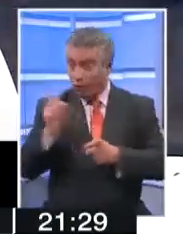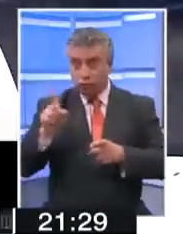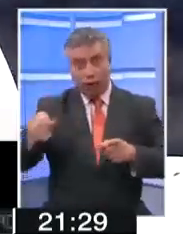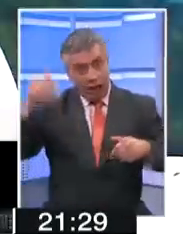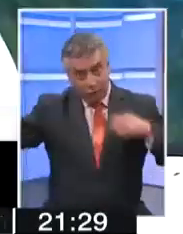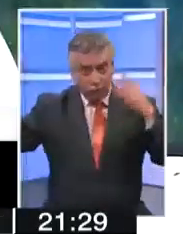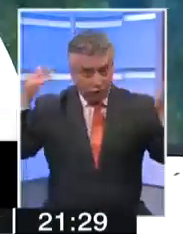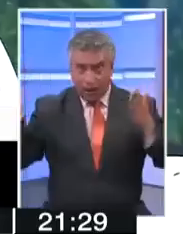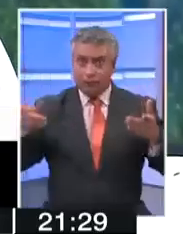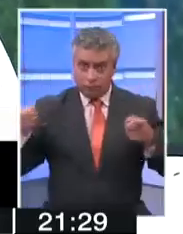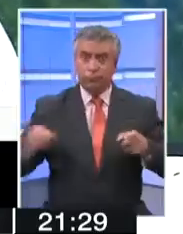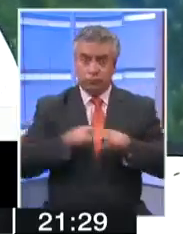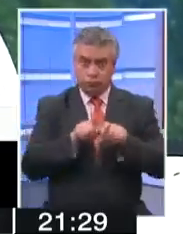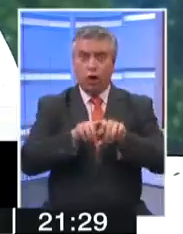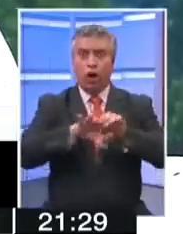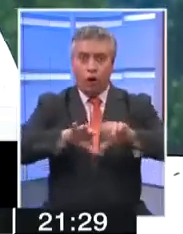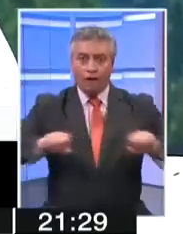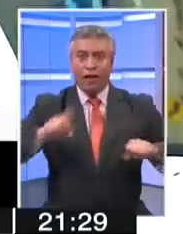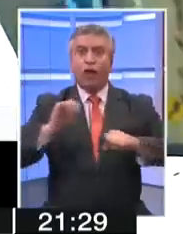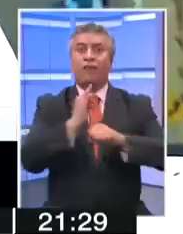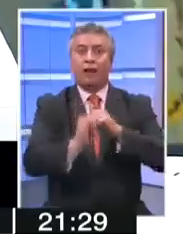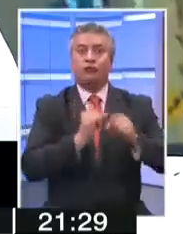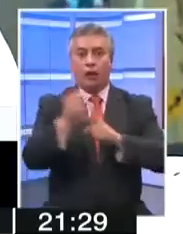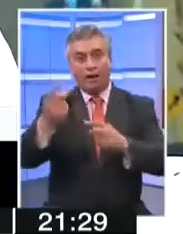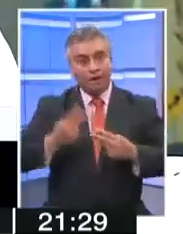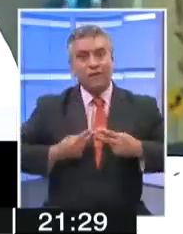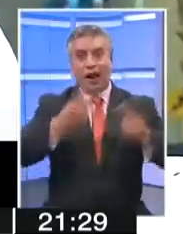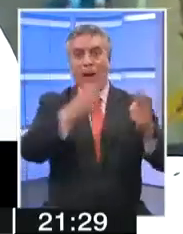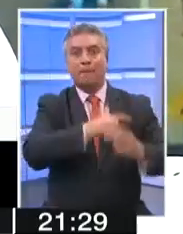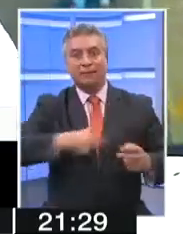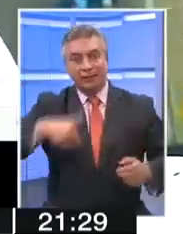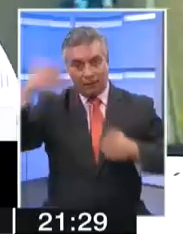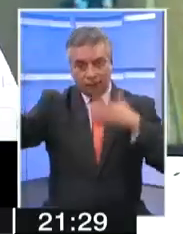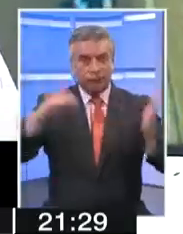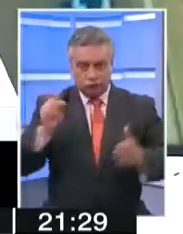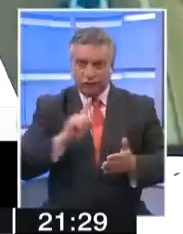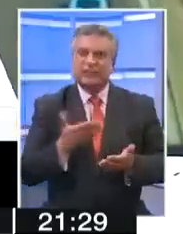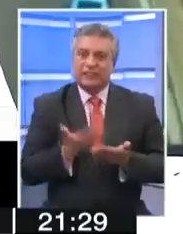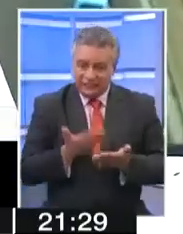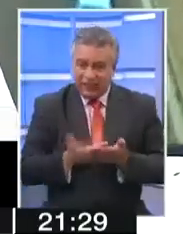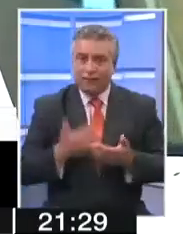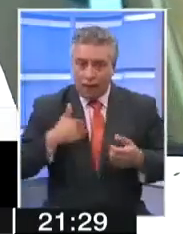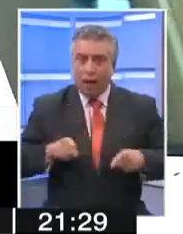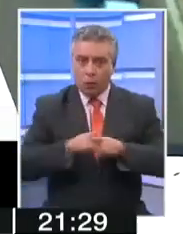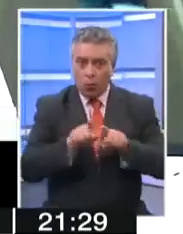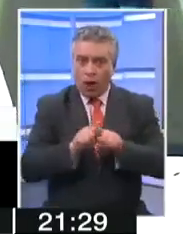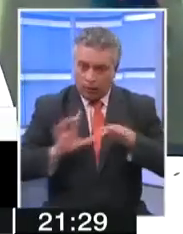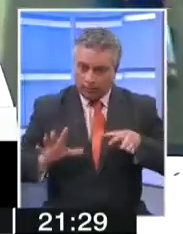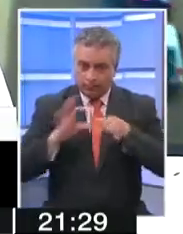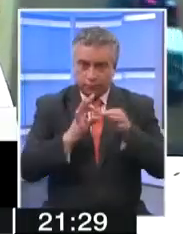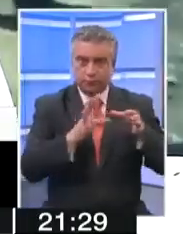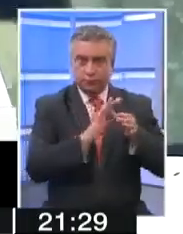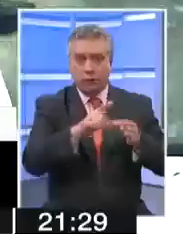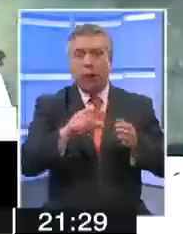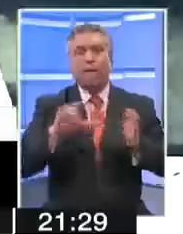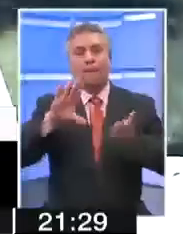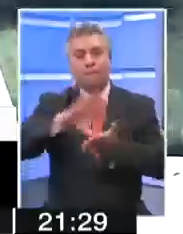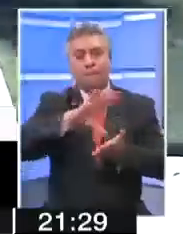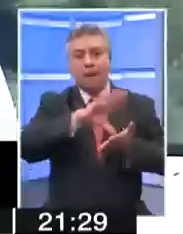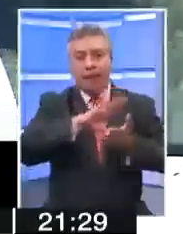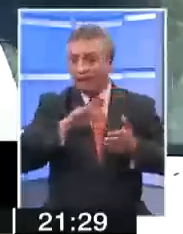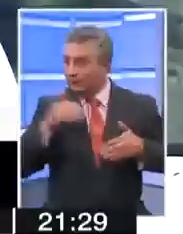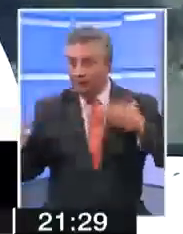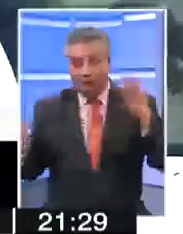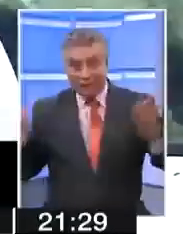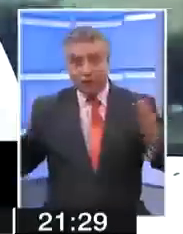que sirvan los convenios internacionales, más que para viajar una presidenta al extranjero, sino que sirvan para poder hacer alianzas, de poder pedirle hoy día a los países vecinos que nos manden